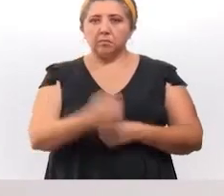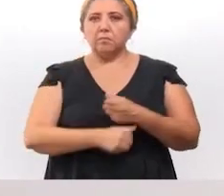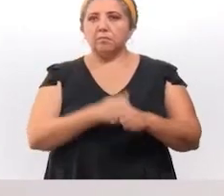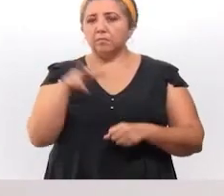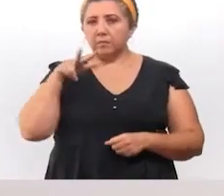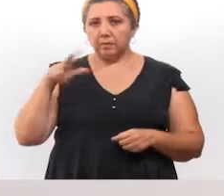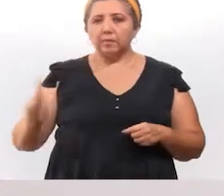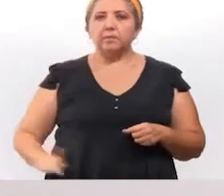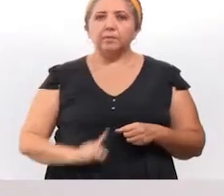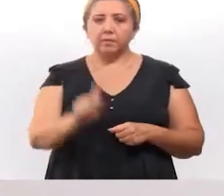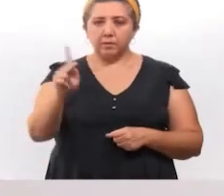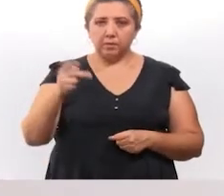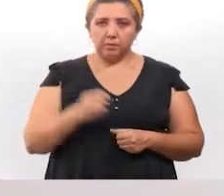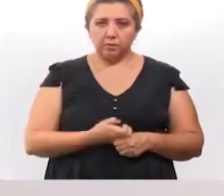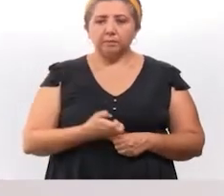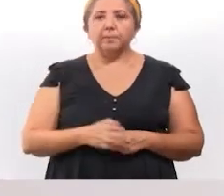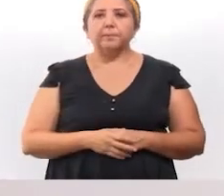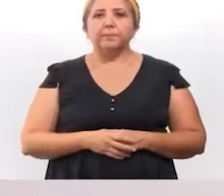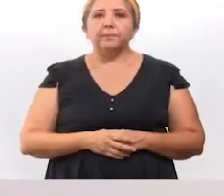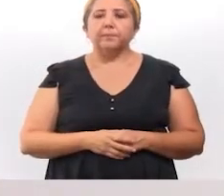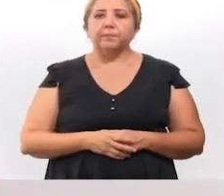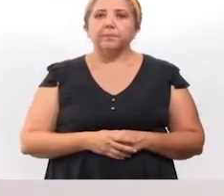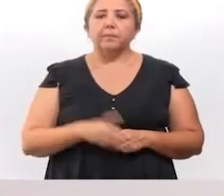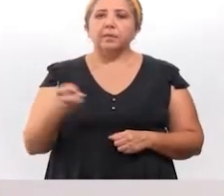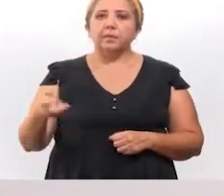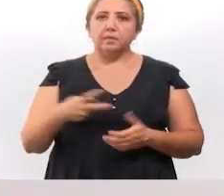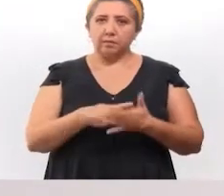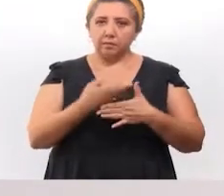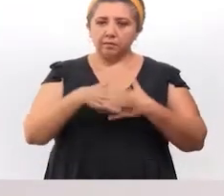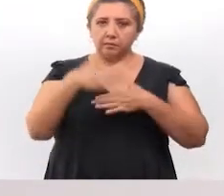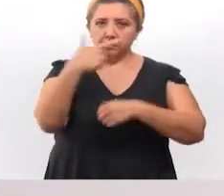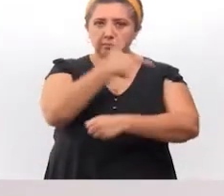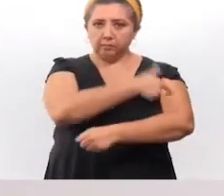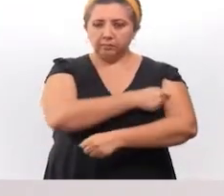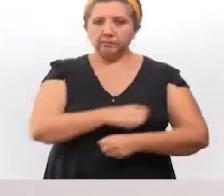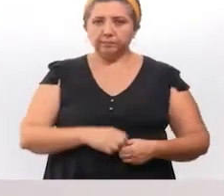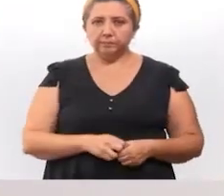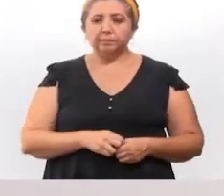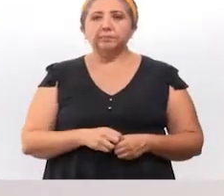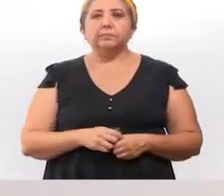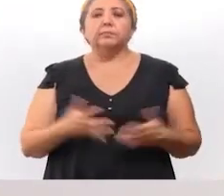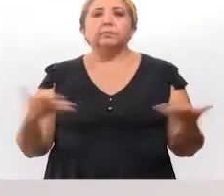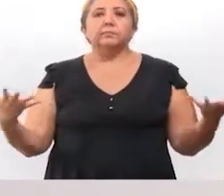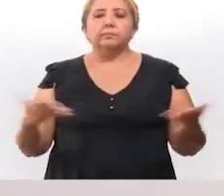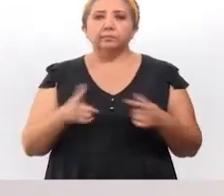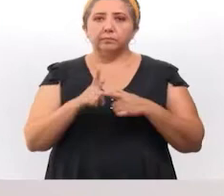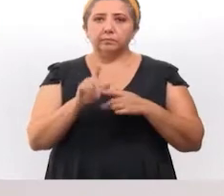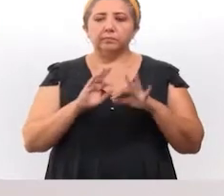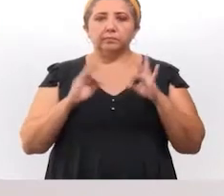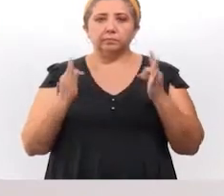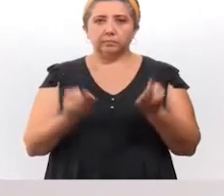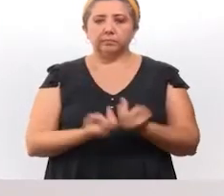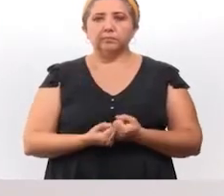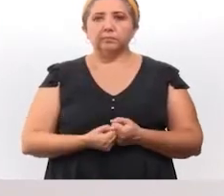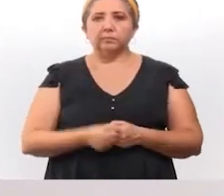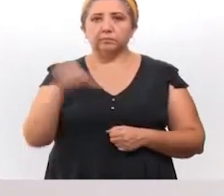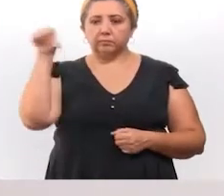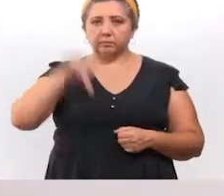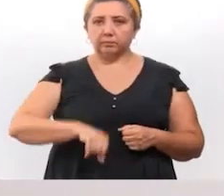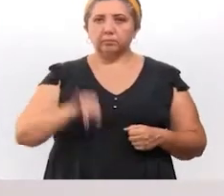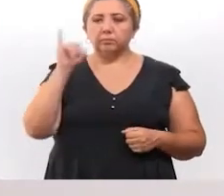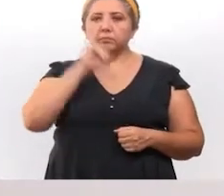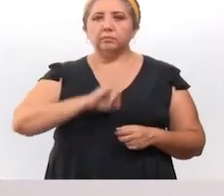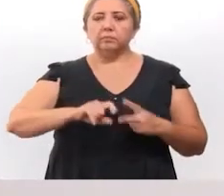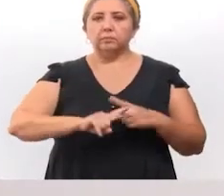de 18 municipios del interior del estado. Este proceso de vacunación se lleva a cabo de la siguiente manera. Hoy